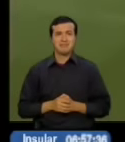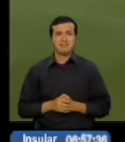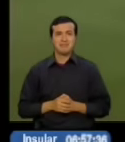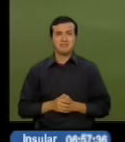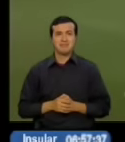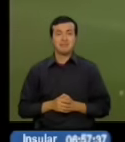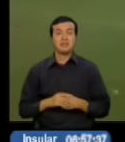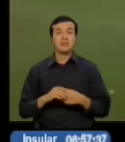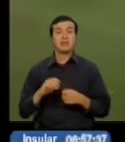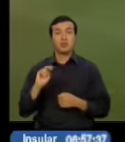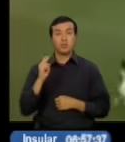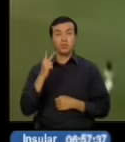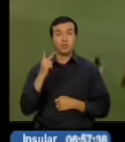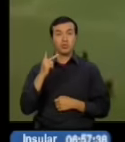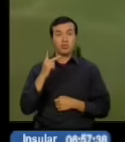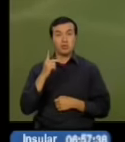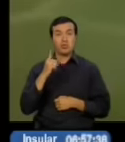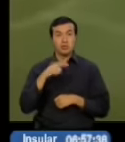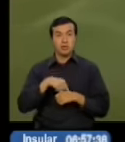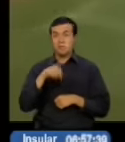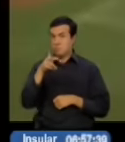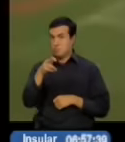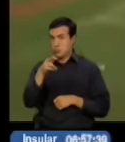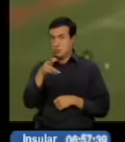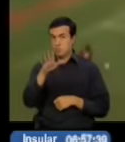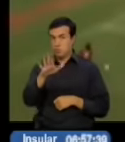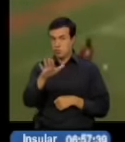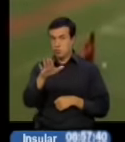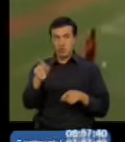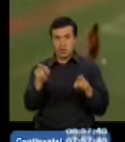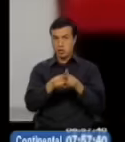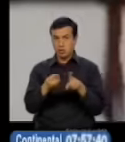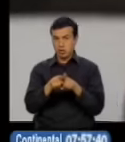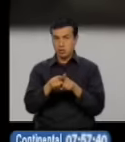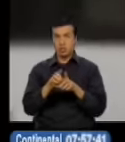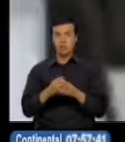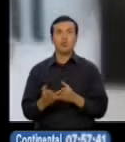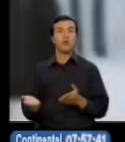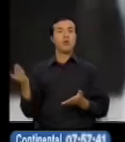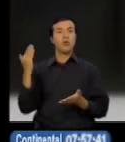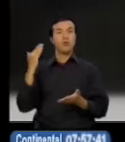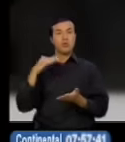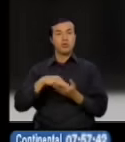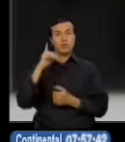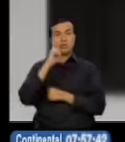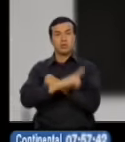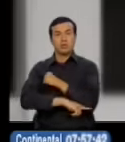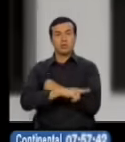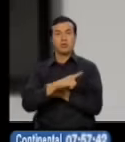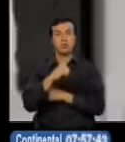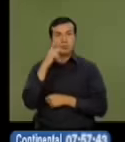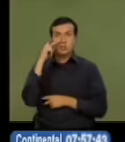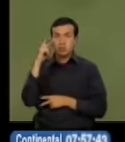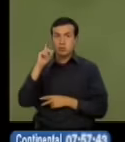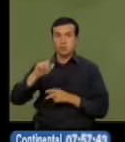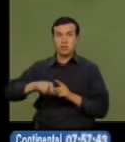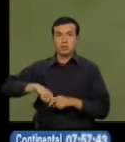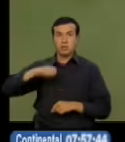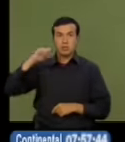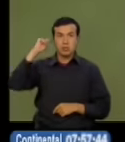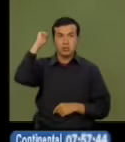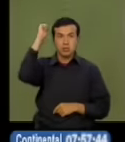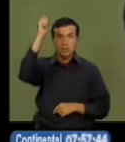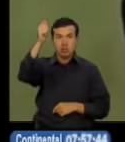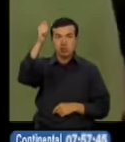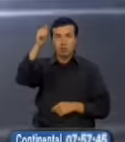En el segundo tiempo, el mismo jugador, en jugada parecida, fue sancionado, pero esta vez sí miró la tarjeta, sin